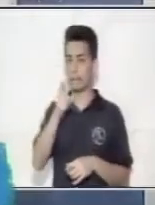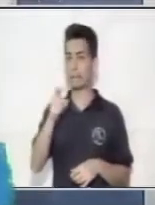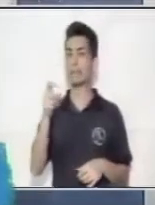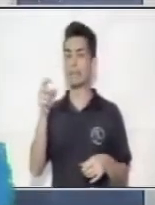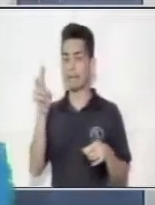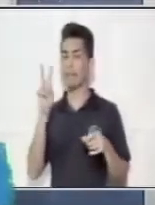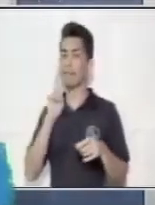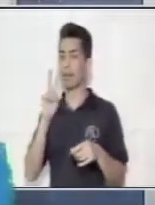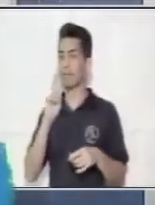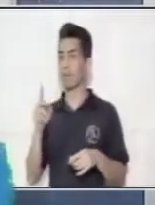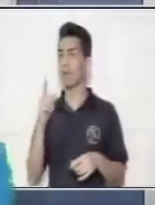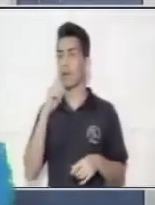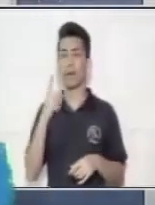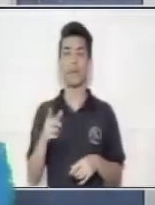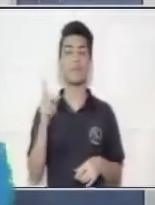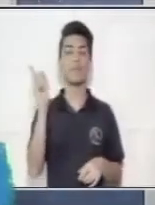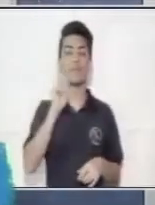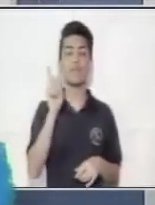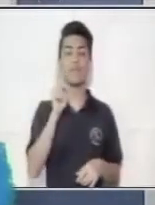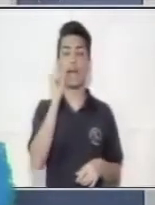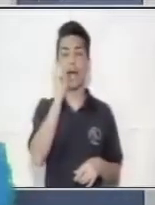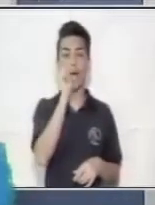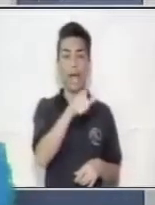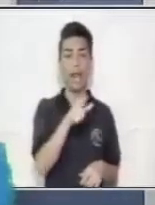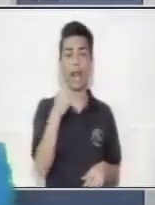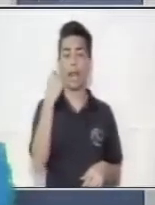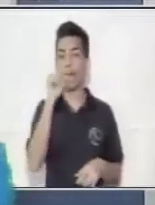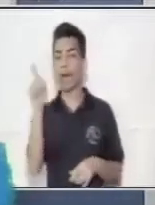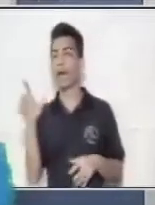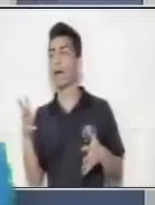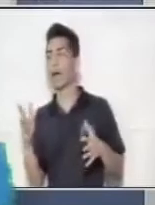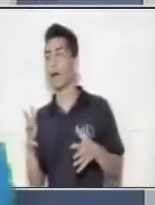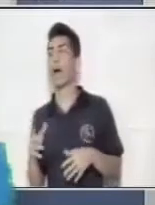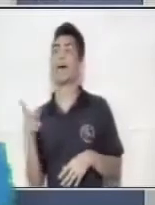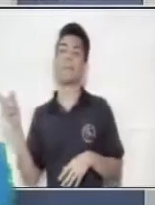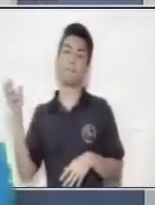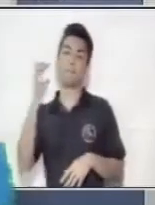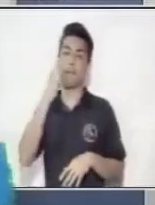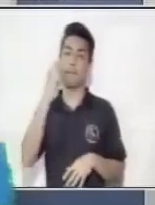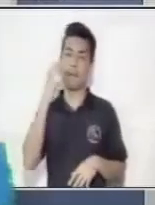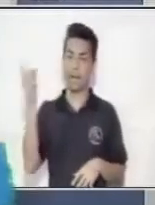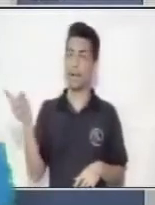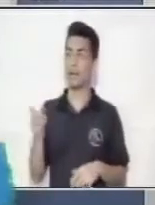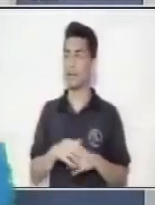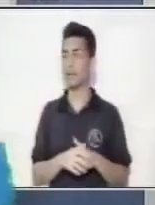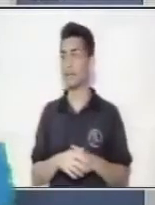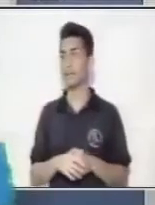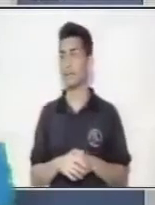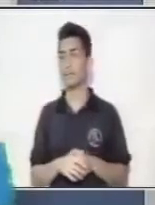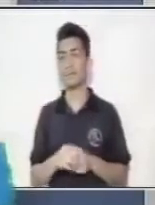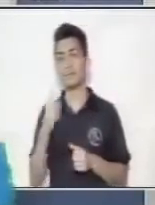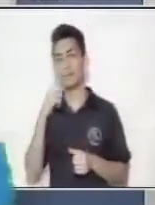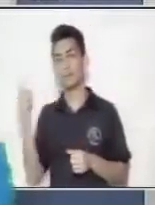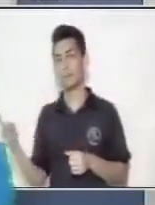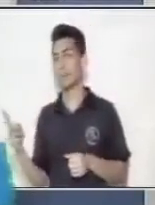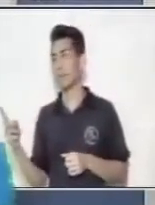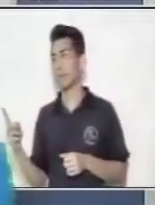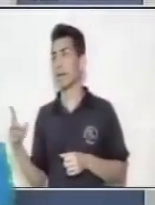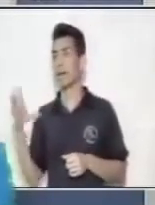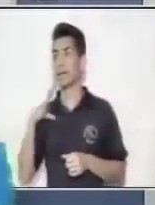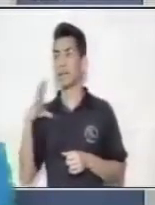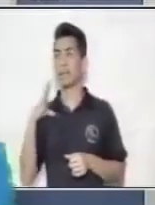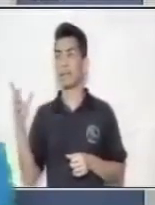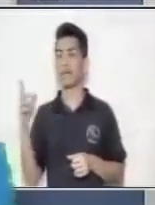sujeto. Él trajo. ¿Quién es él? Por supuesto, mi papá. Por lo tanto, aquí vamos a situar nosotros que